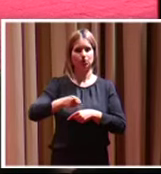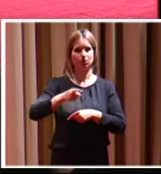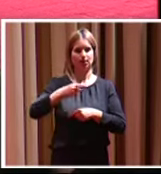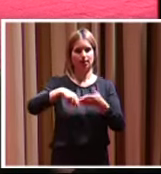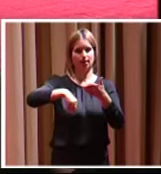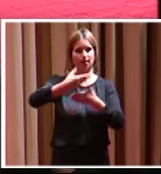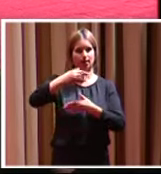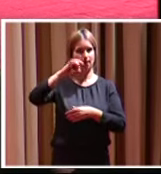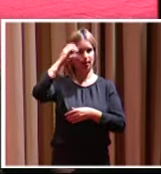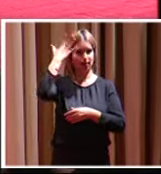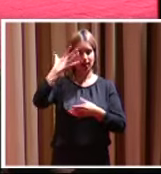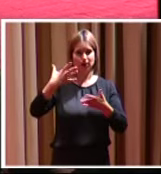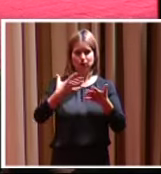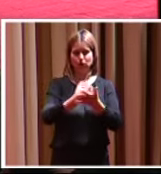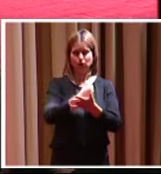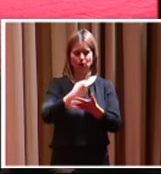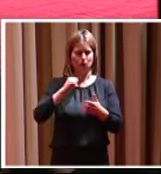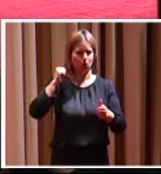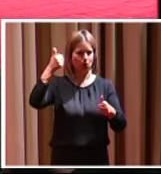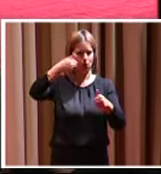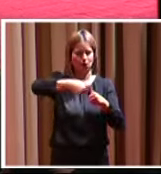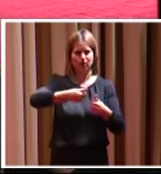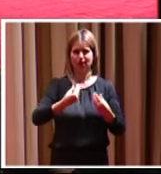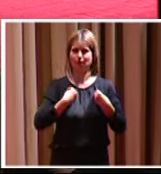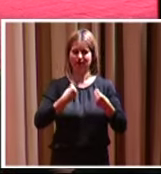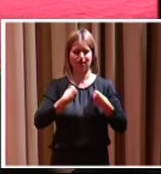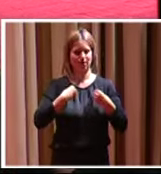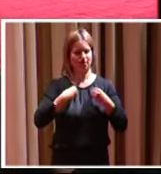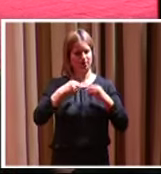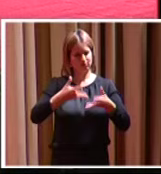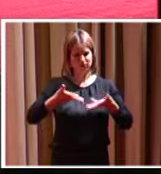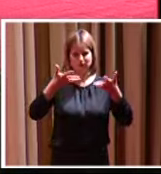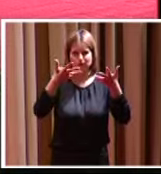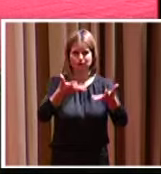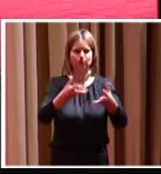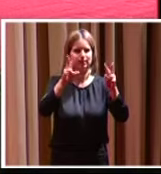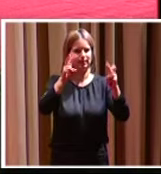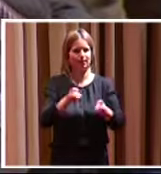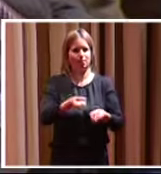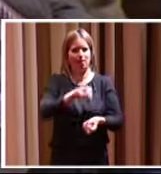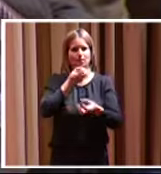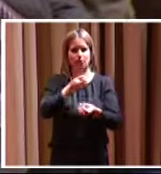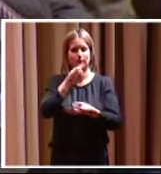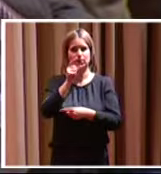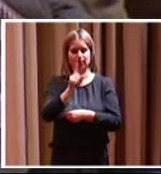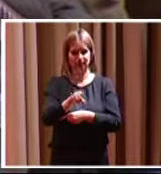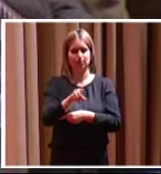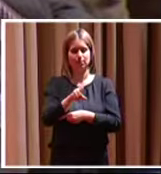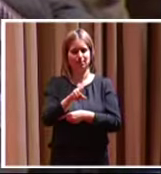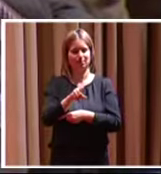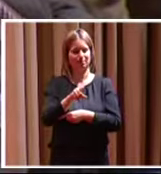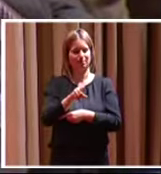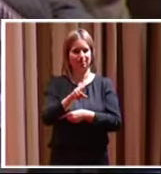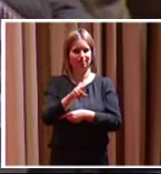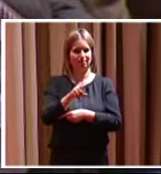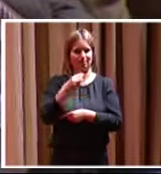Ideal, toda una vida entregada a la información. Y también lo has hecho